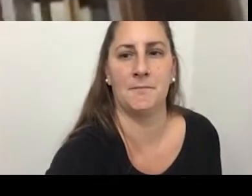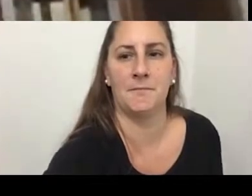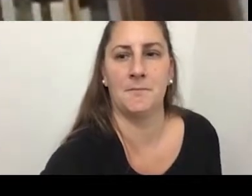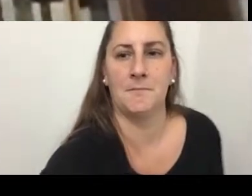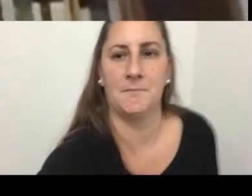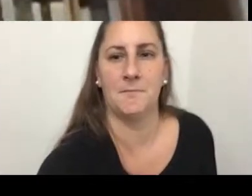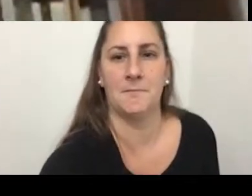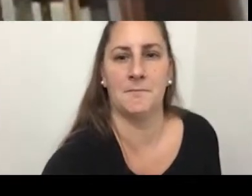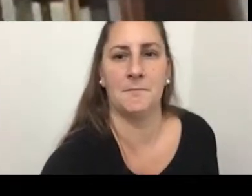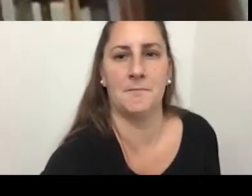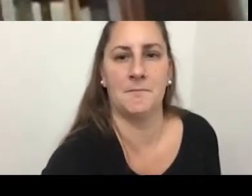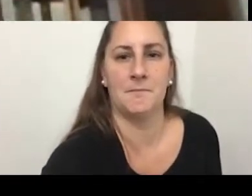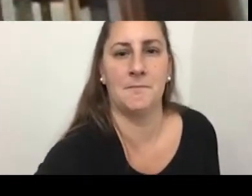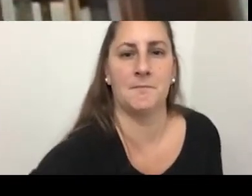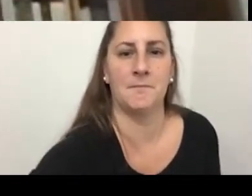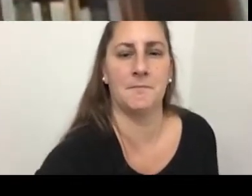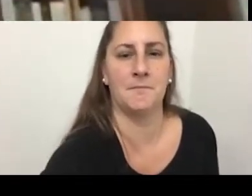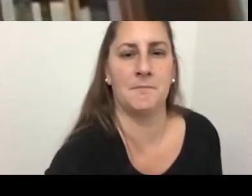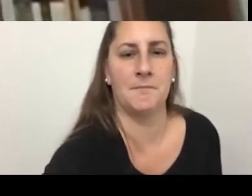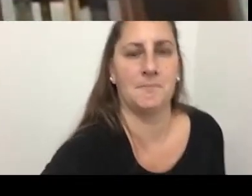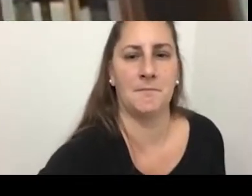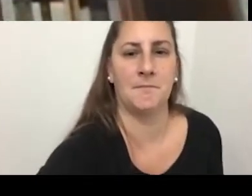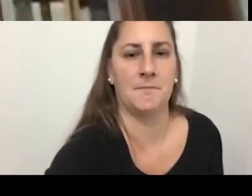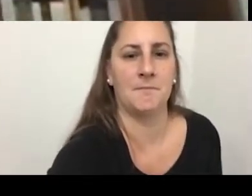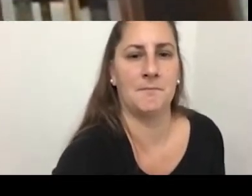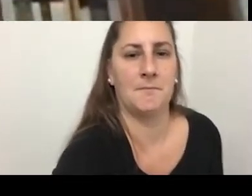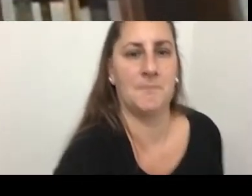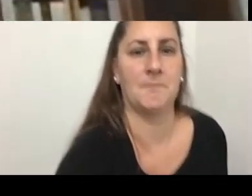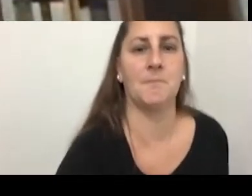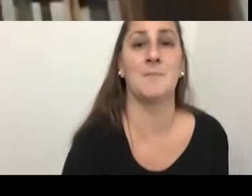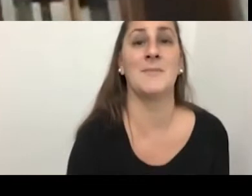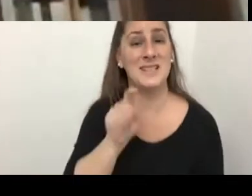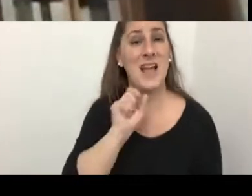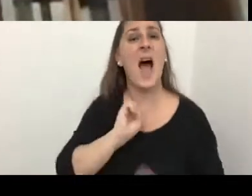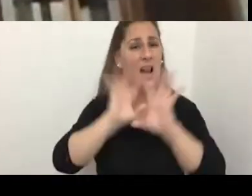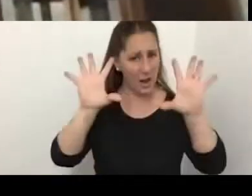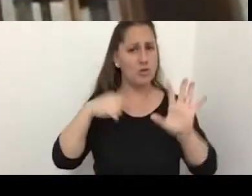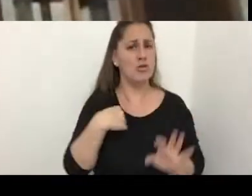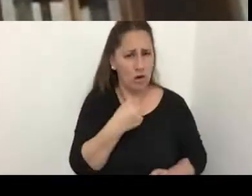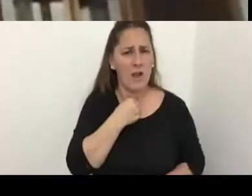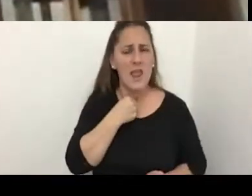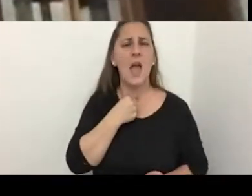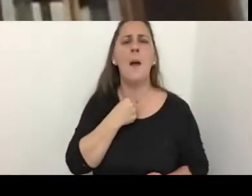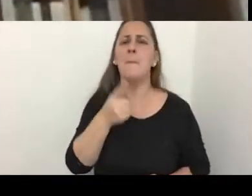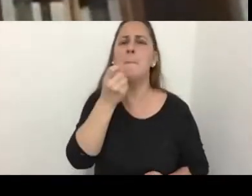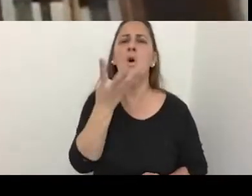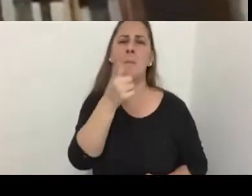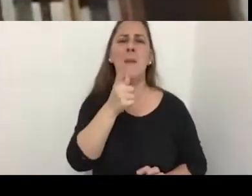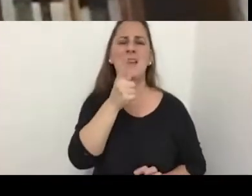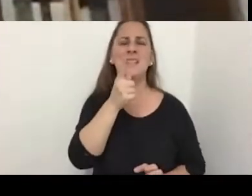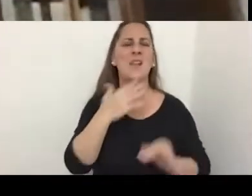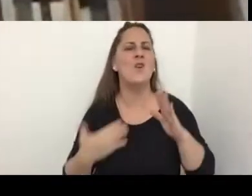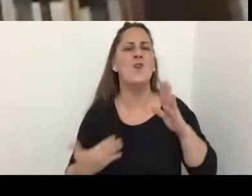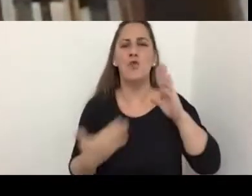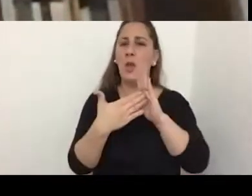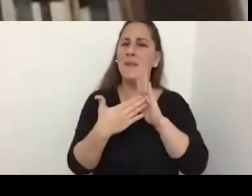estas consideraciones las quería hacer porque me parece que hacen y complementan lo sustancial del procedimiento, lo